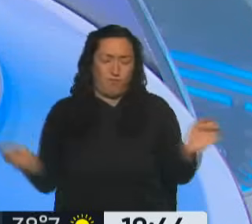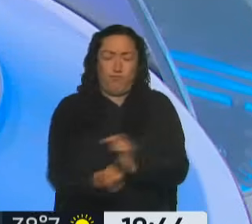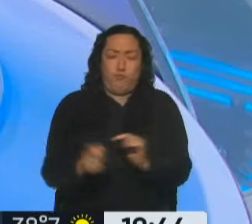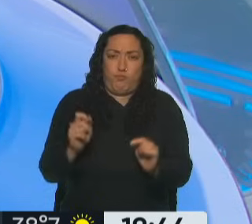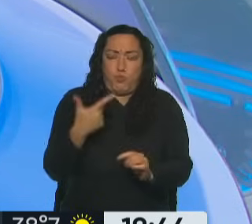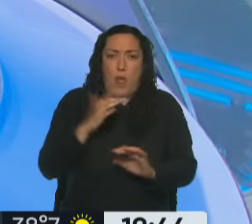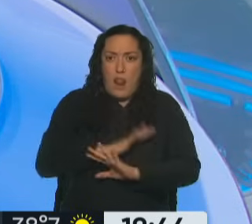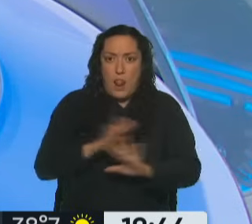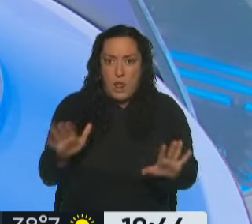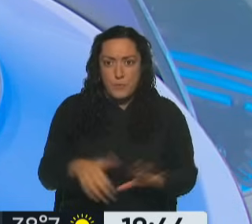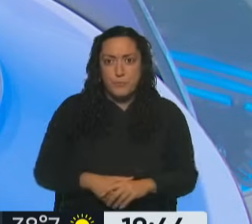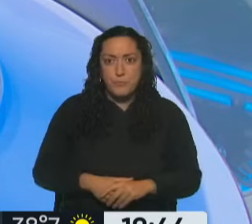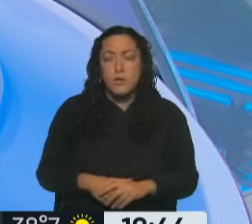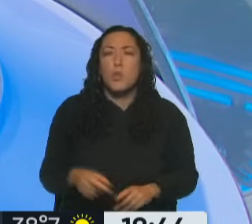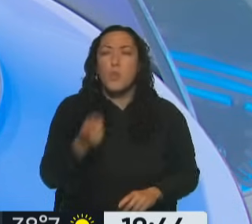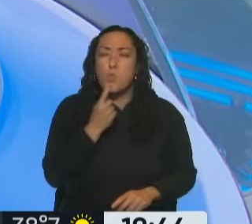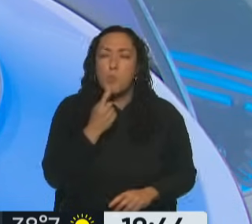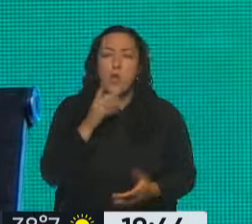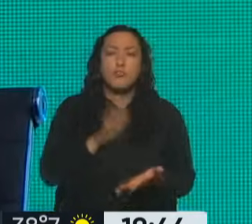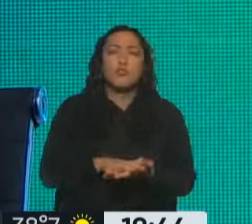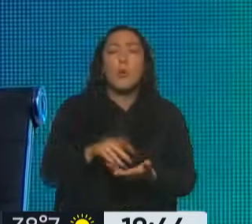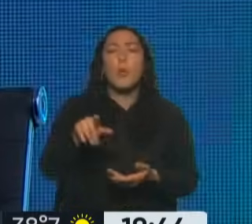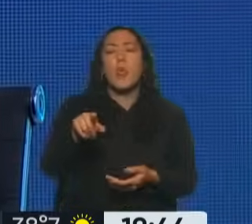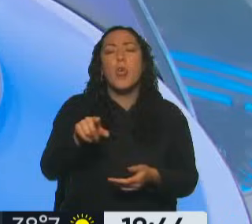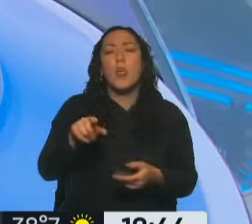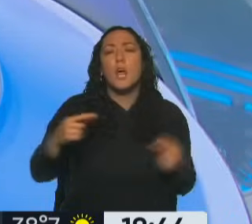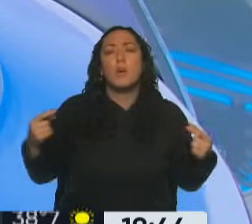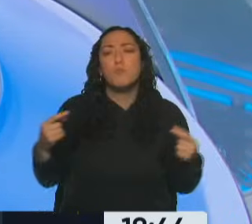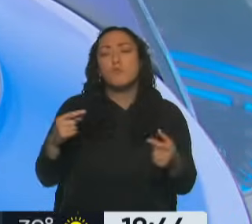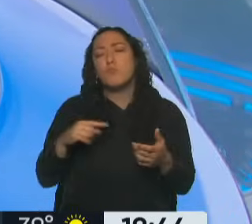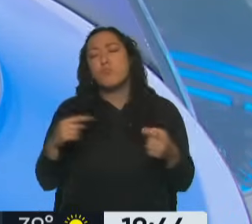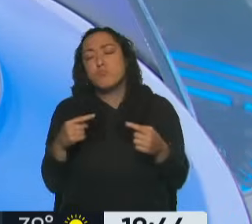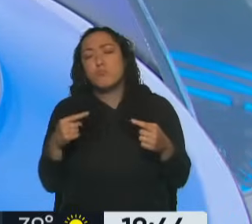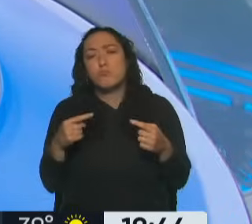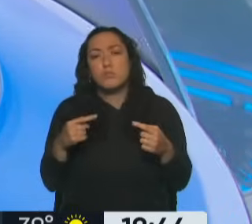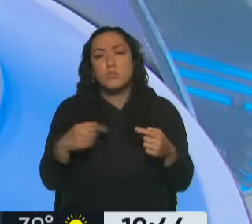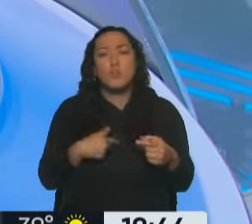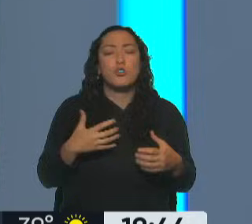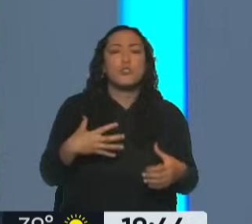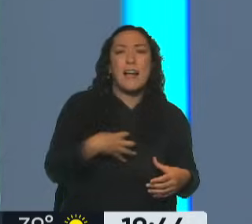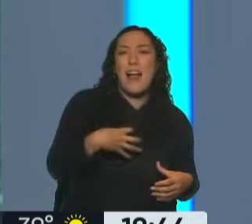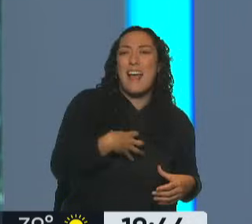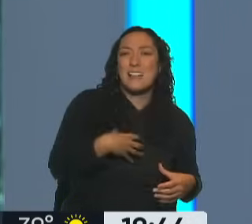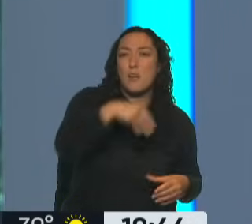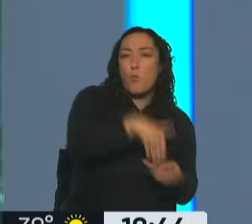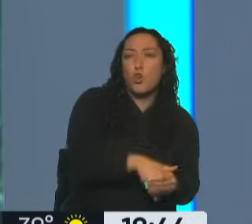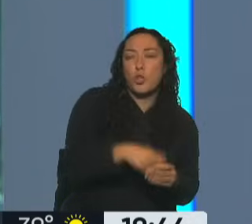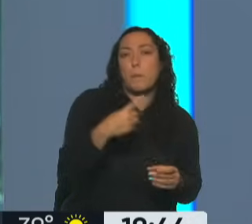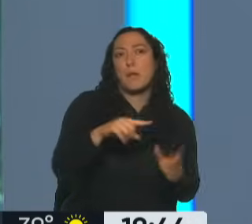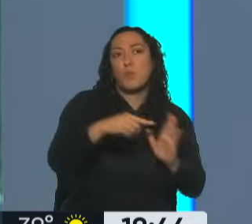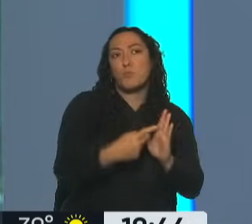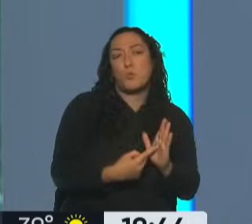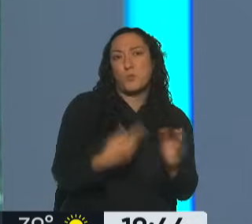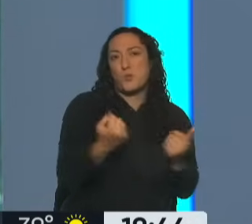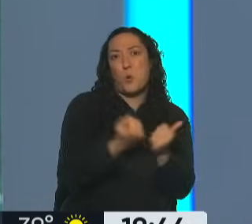yo me quedé con la duda, el conflicto que plantean ustedes entre te voto porque tenés carisma, pero no estoy de acuerdo con algunas de las cosas